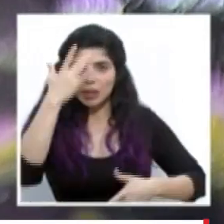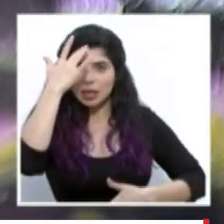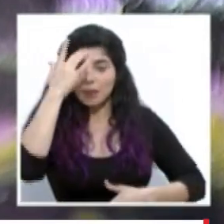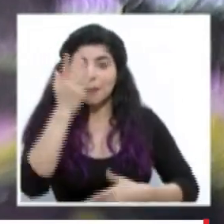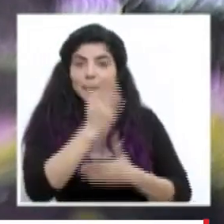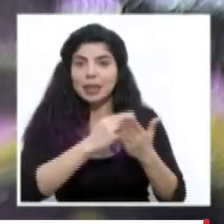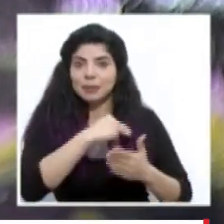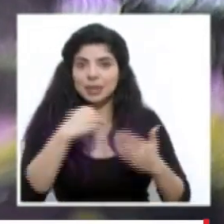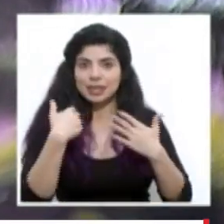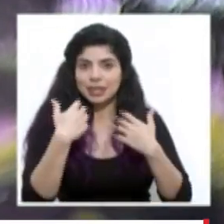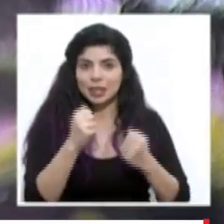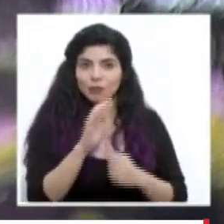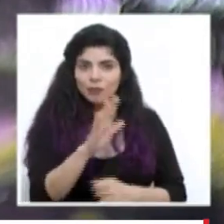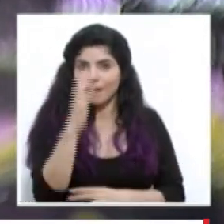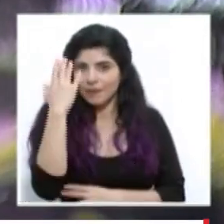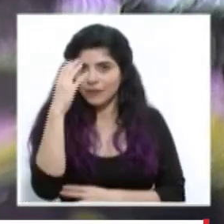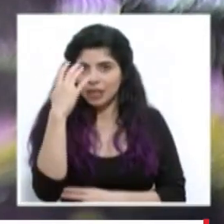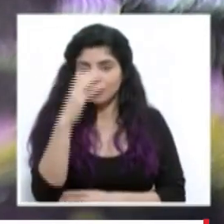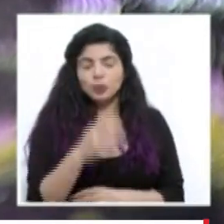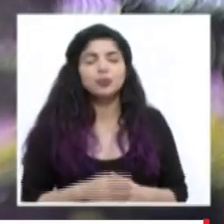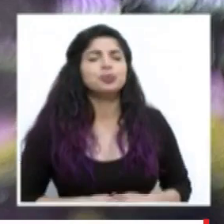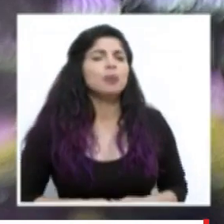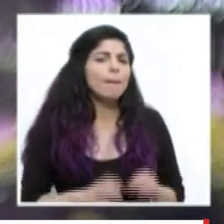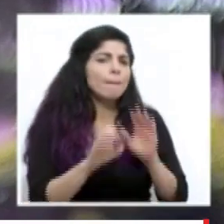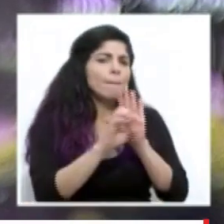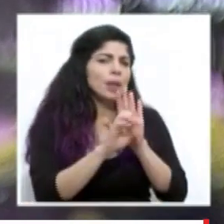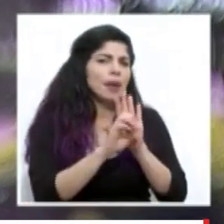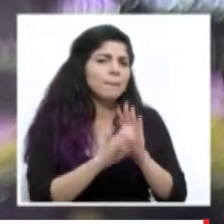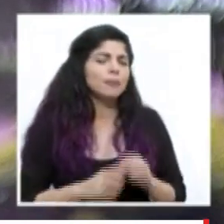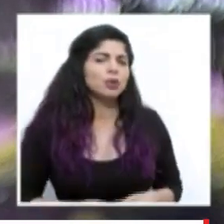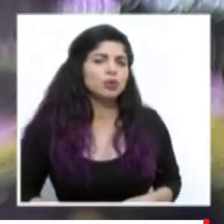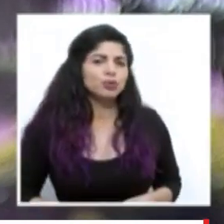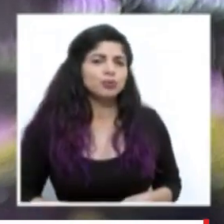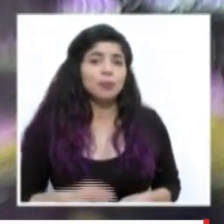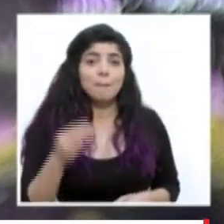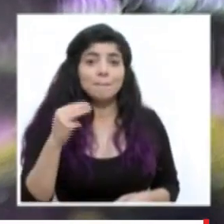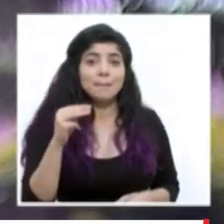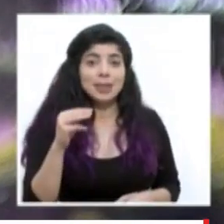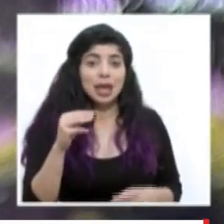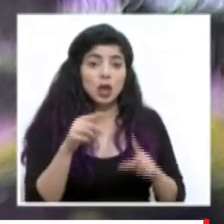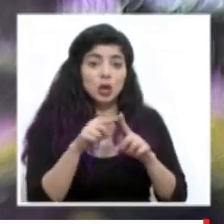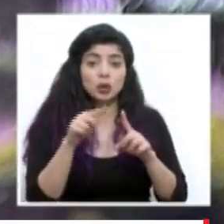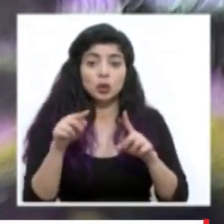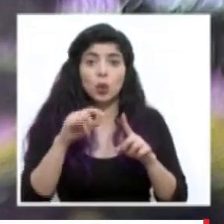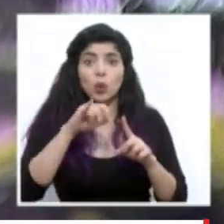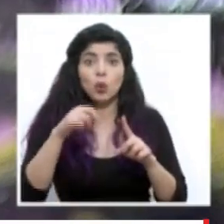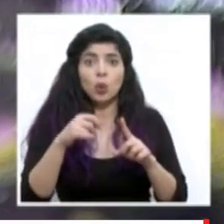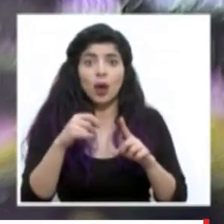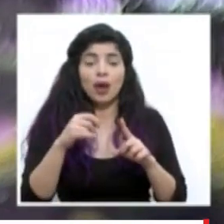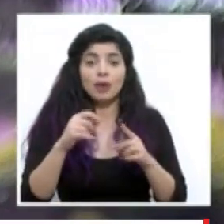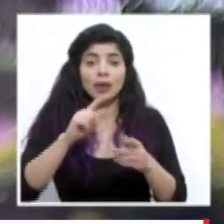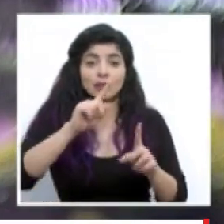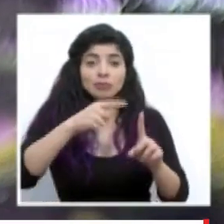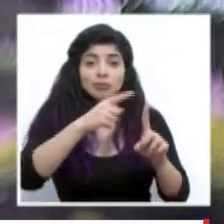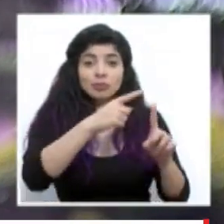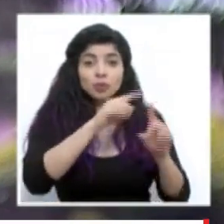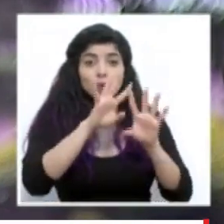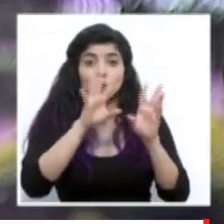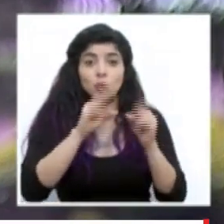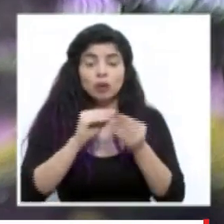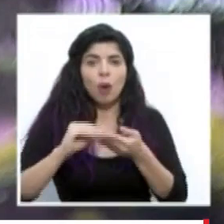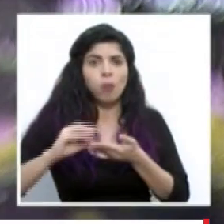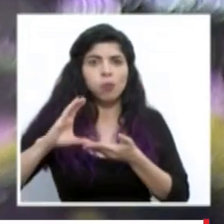publica en el Ministerio de Salud en su página de Facebook. Por ejemplo, del miércoles al jueves hubo un incremento en muestras totales